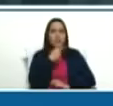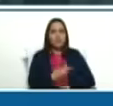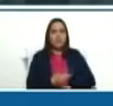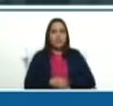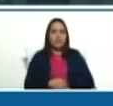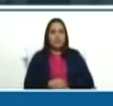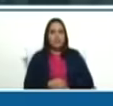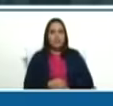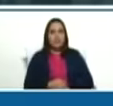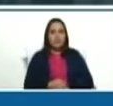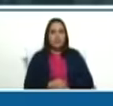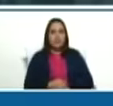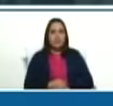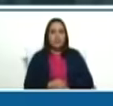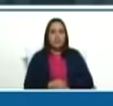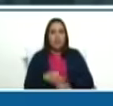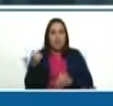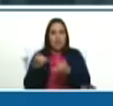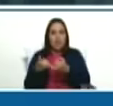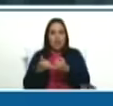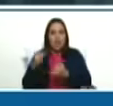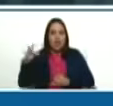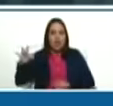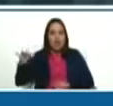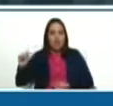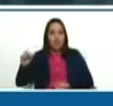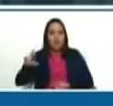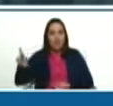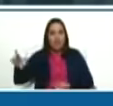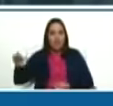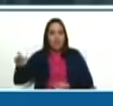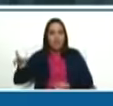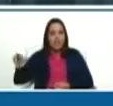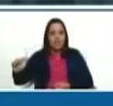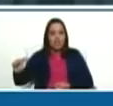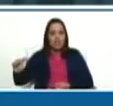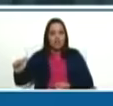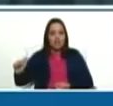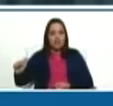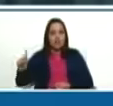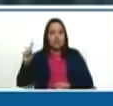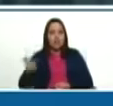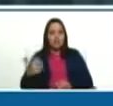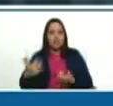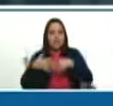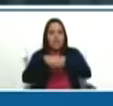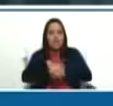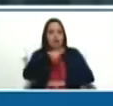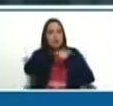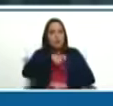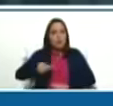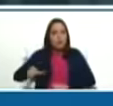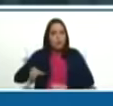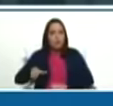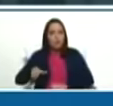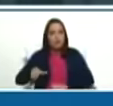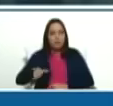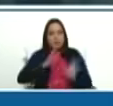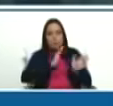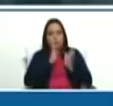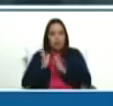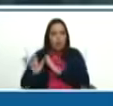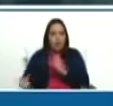Katsleni Farrera, y la integración del poder popular de